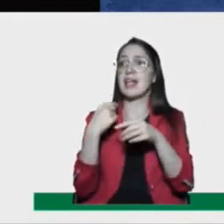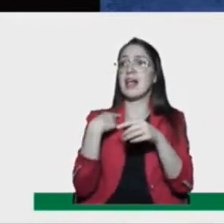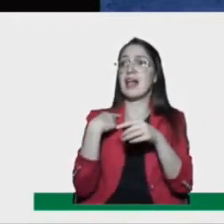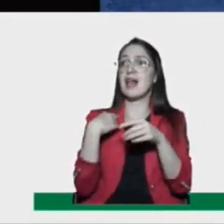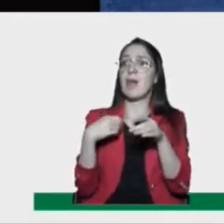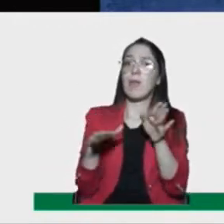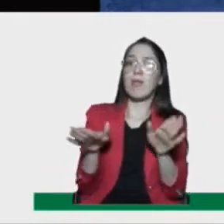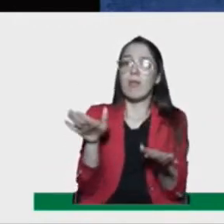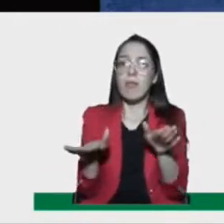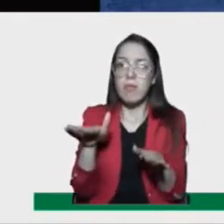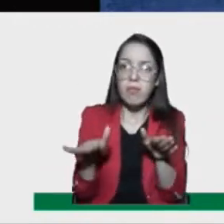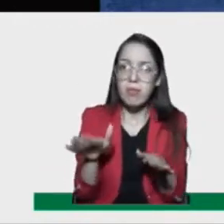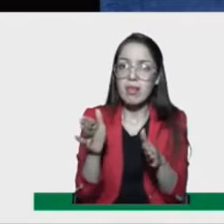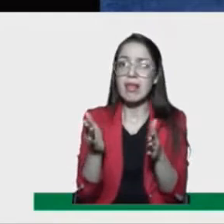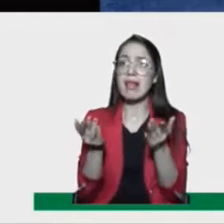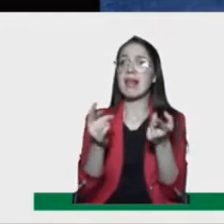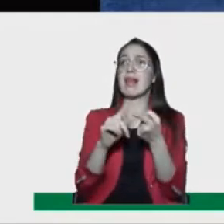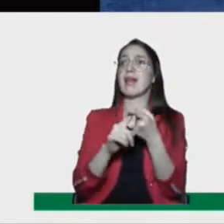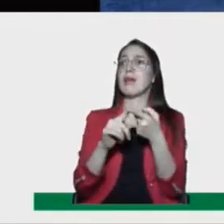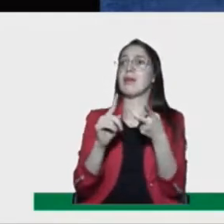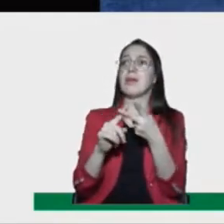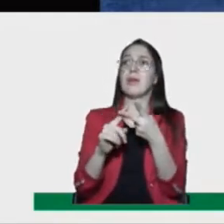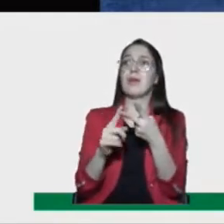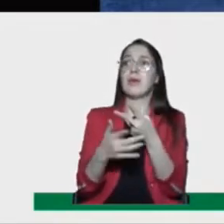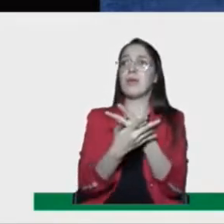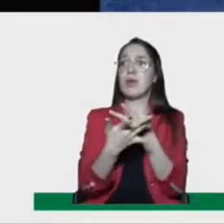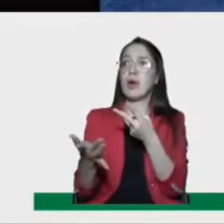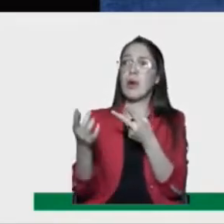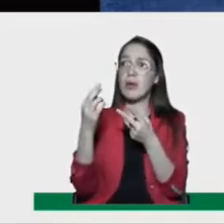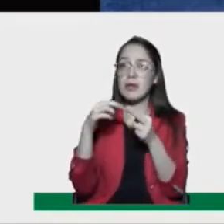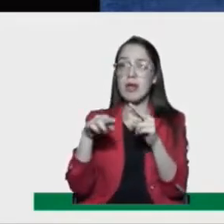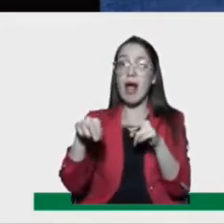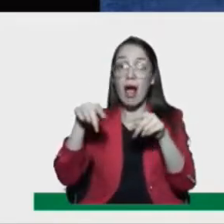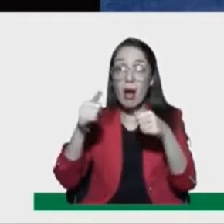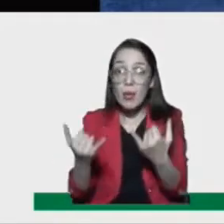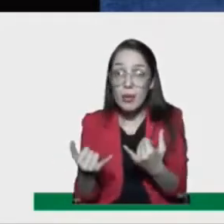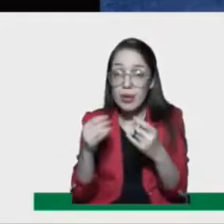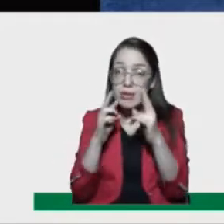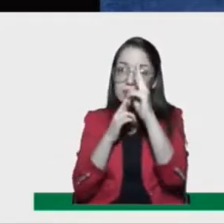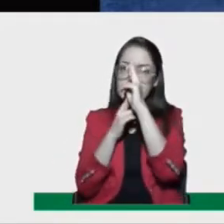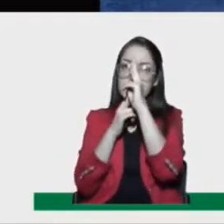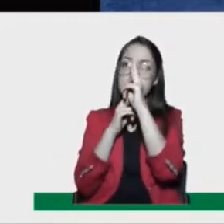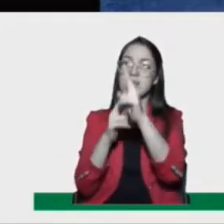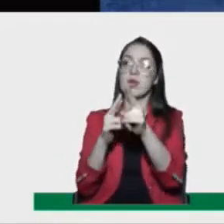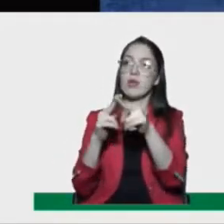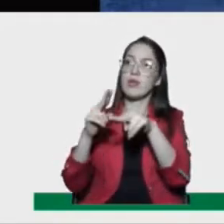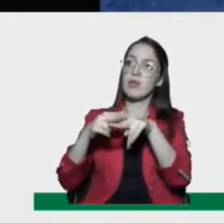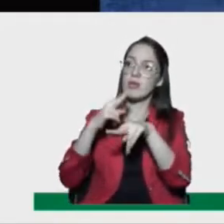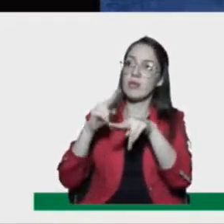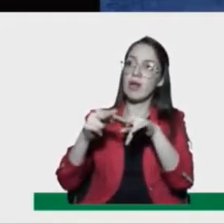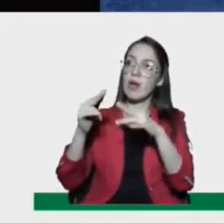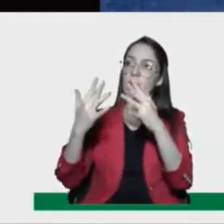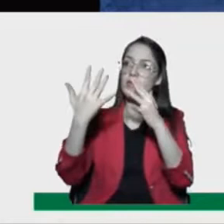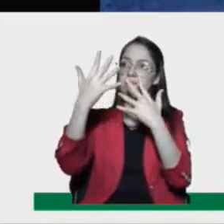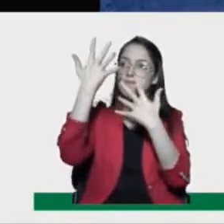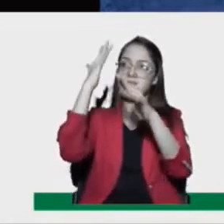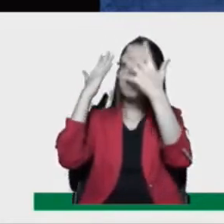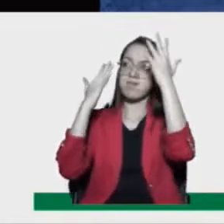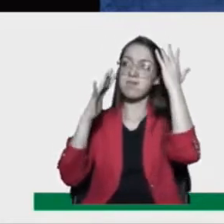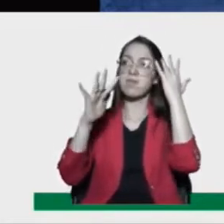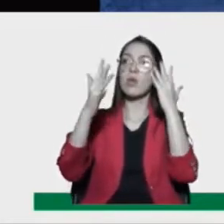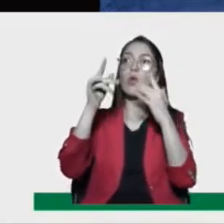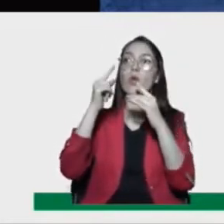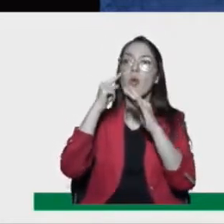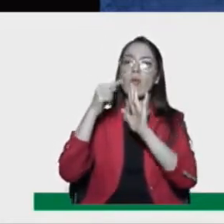de aves costeras y marinas y hoy es como reconoció un destino turístico donde natural más importantemente naturaleza en chiloé